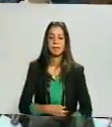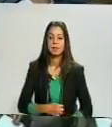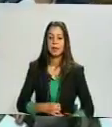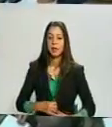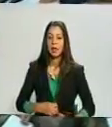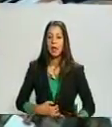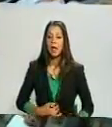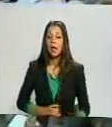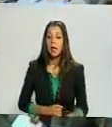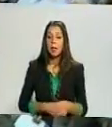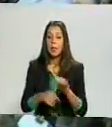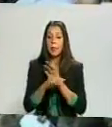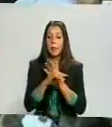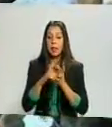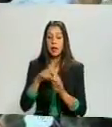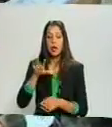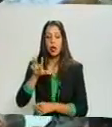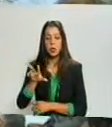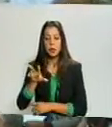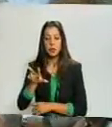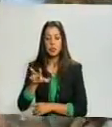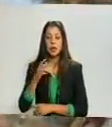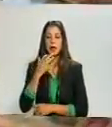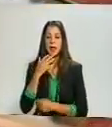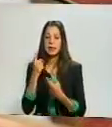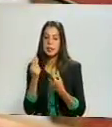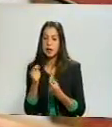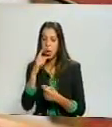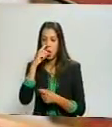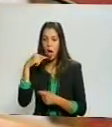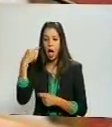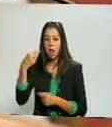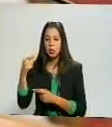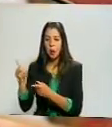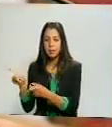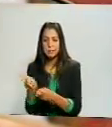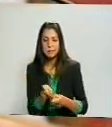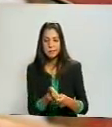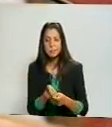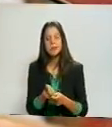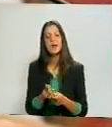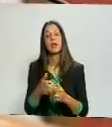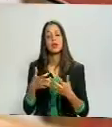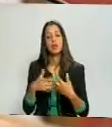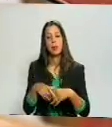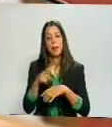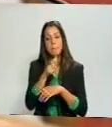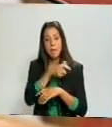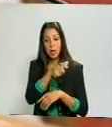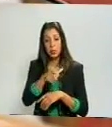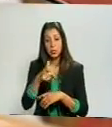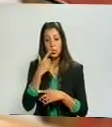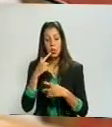Artículo 3. Los enriquecimientos netos anuales de fuente territorial obtenidos por los sujetos